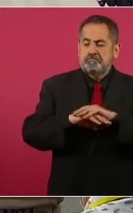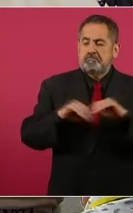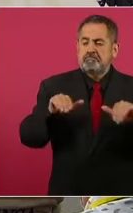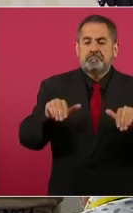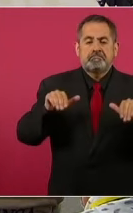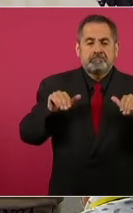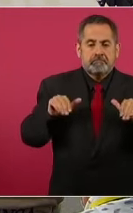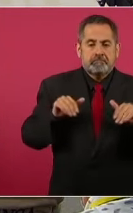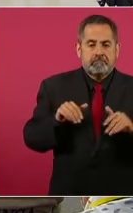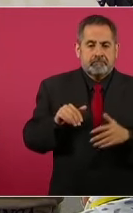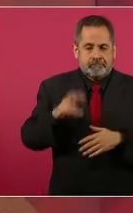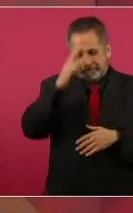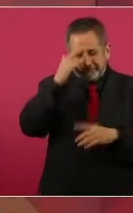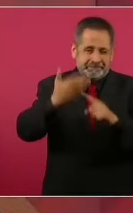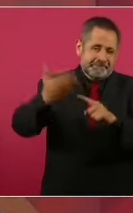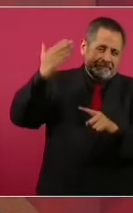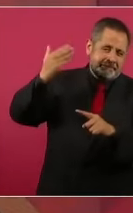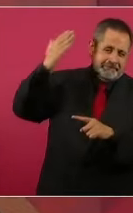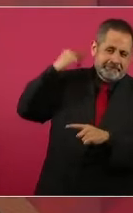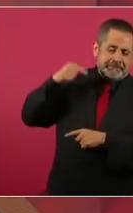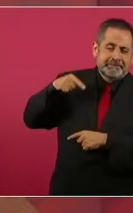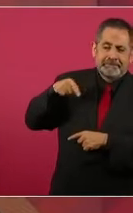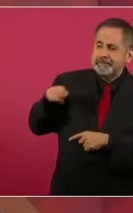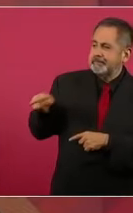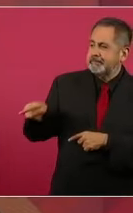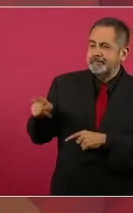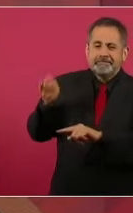pues a mí me dañaron, no a mí,